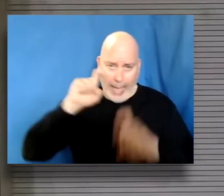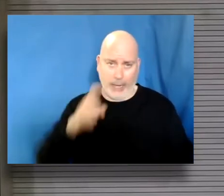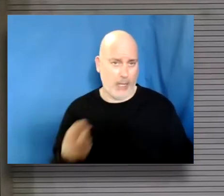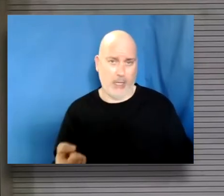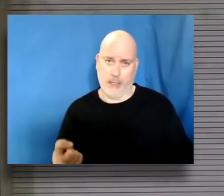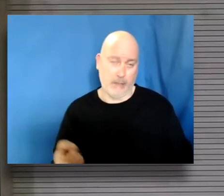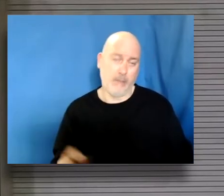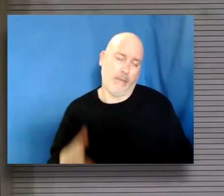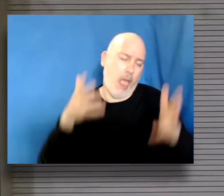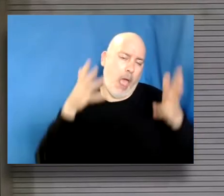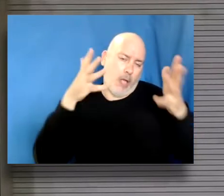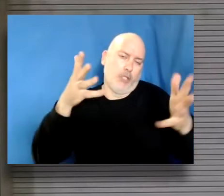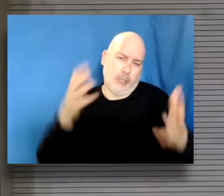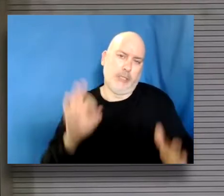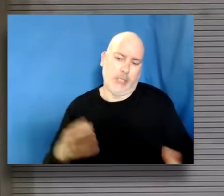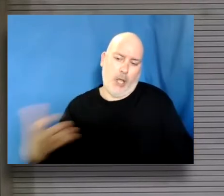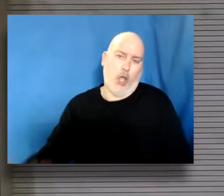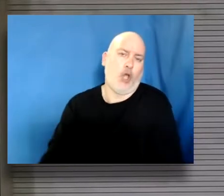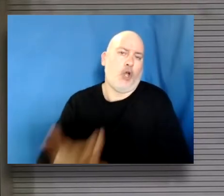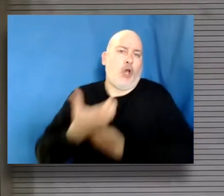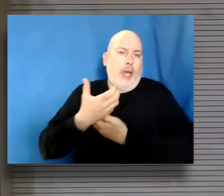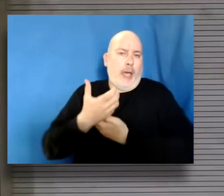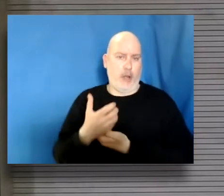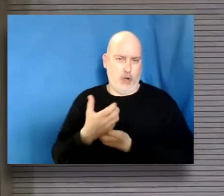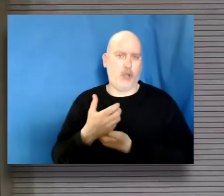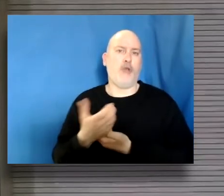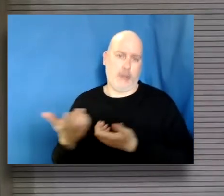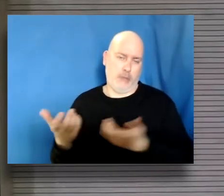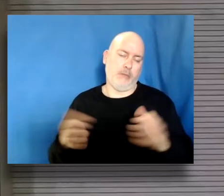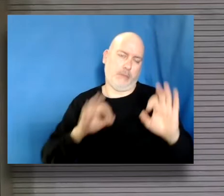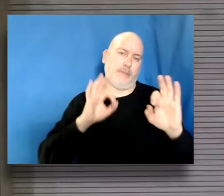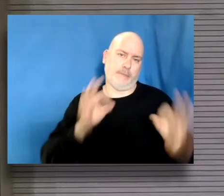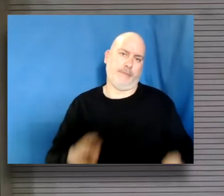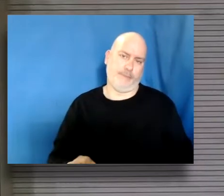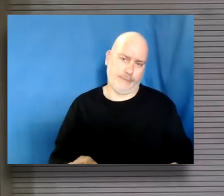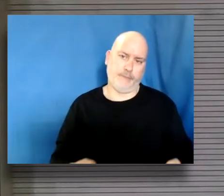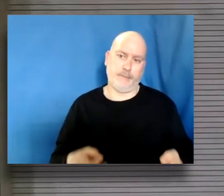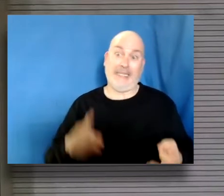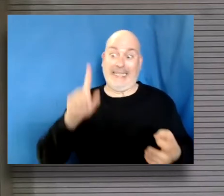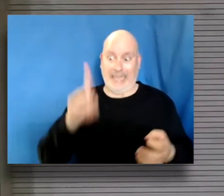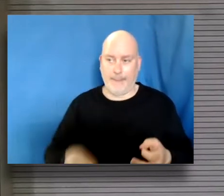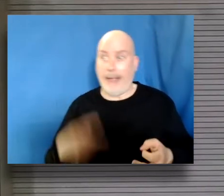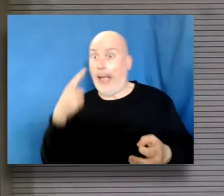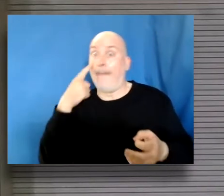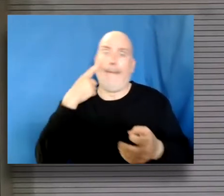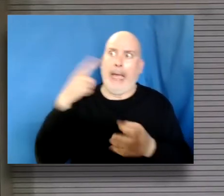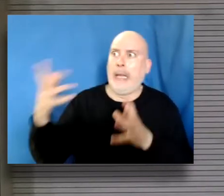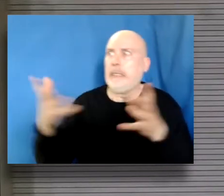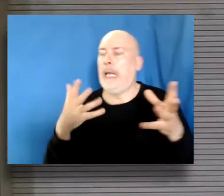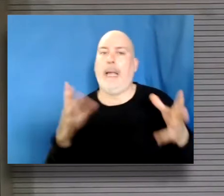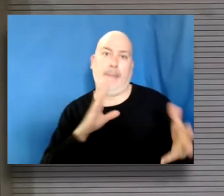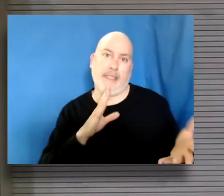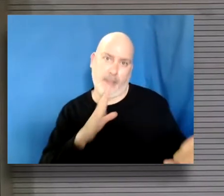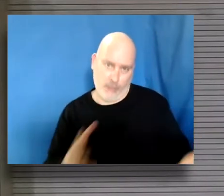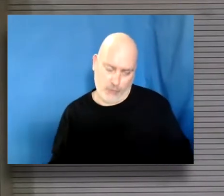que os aconsejamos cogerlo en brazos y también así ver cómo está.